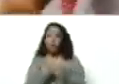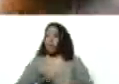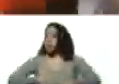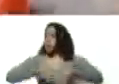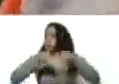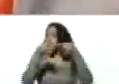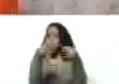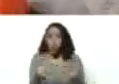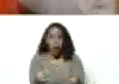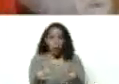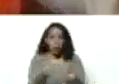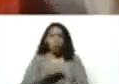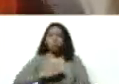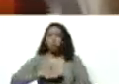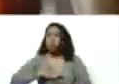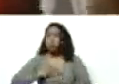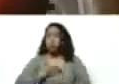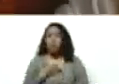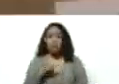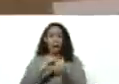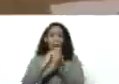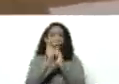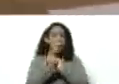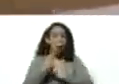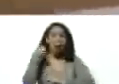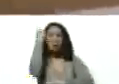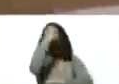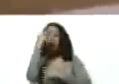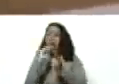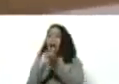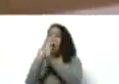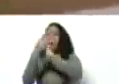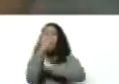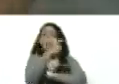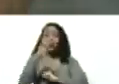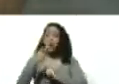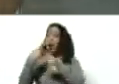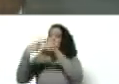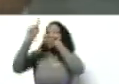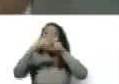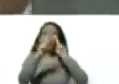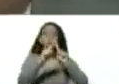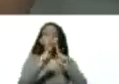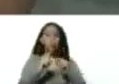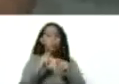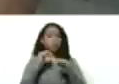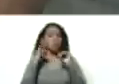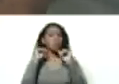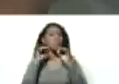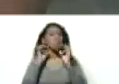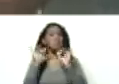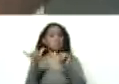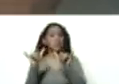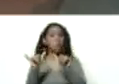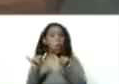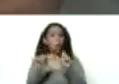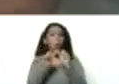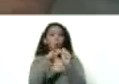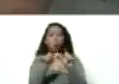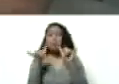podrán cambiar en algún partido un rostro, pero al final son iguales o peores, como se ha demostrado.